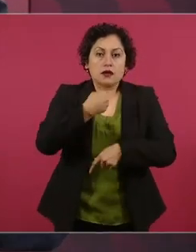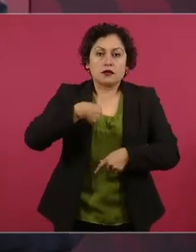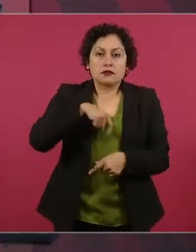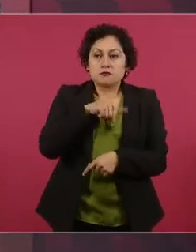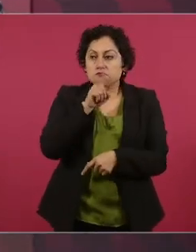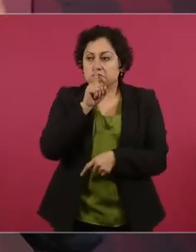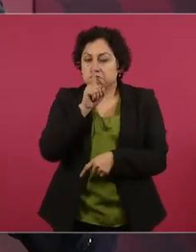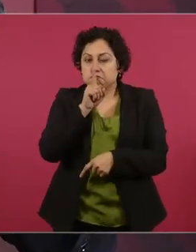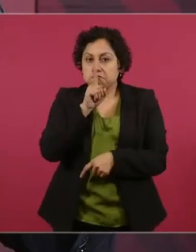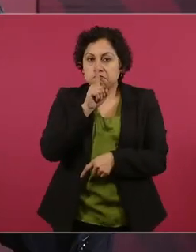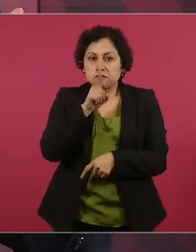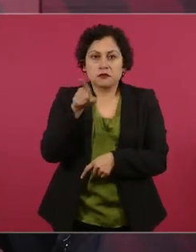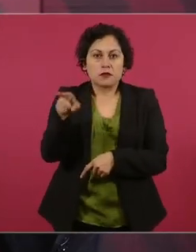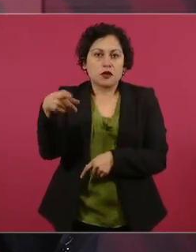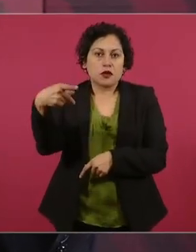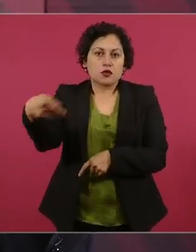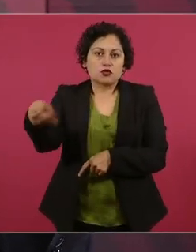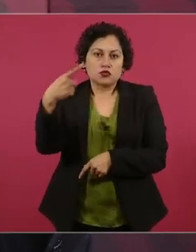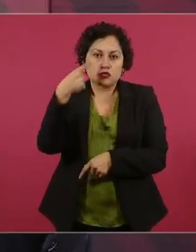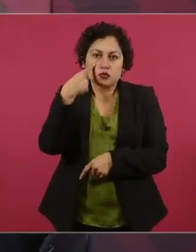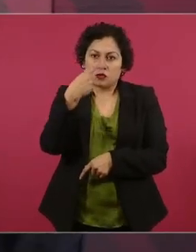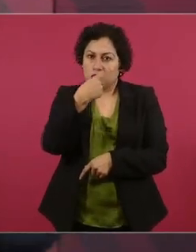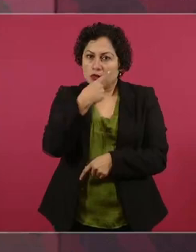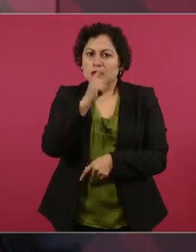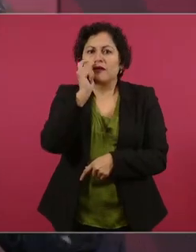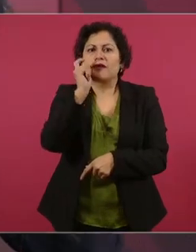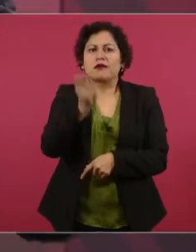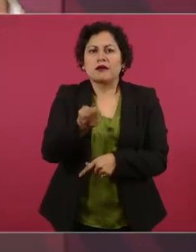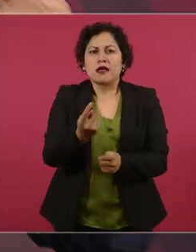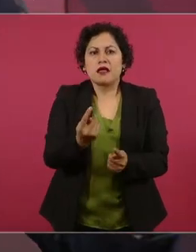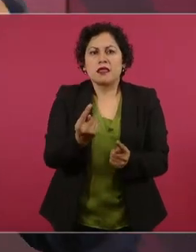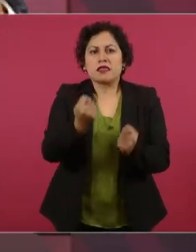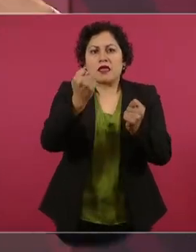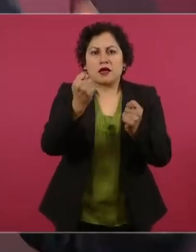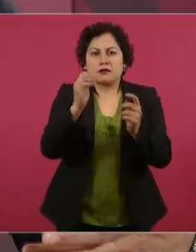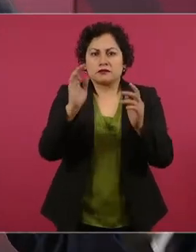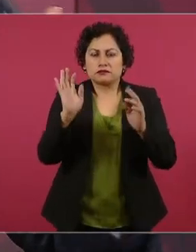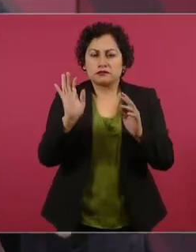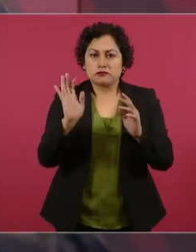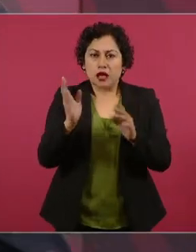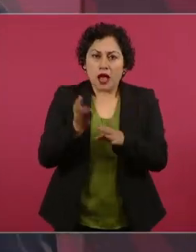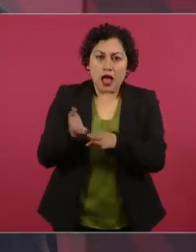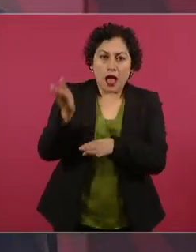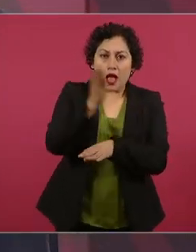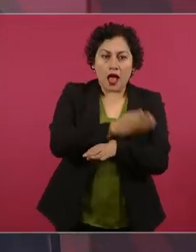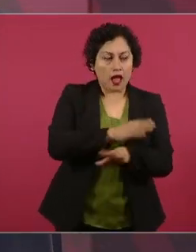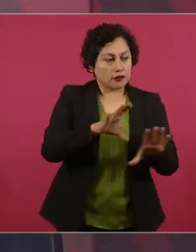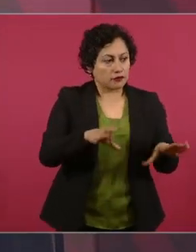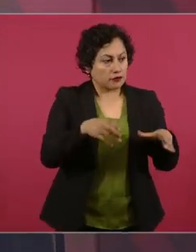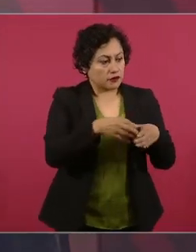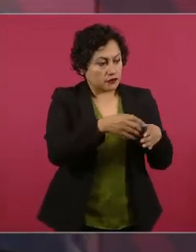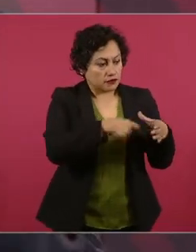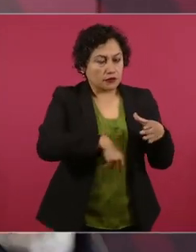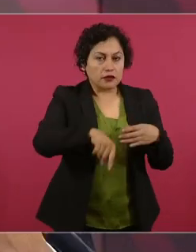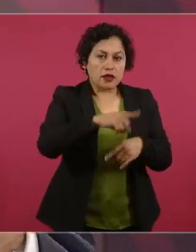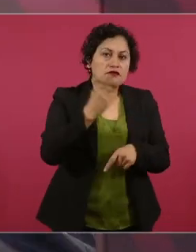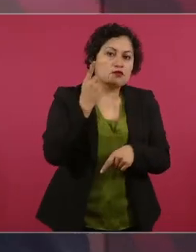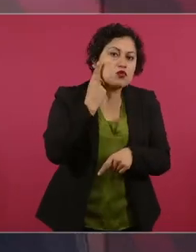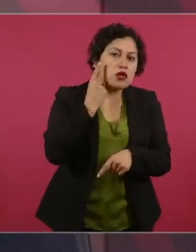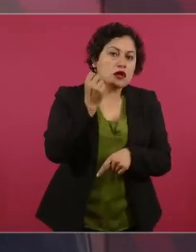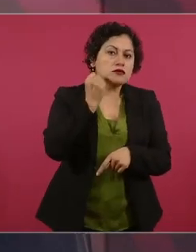no les importó que hayan votado diputados y senadores, la